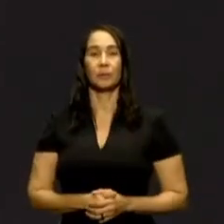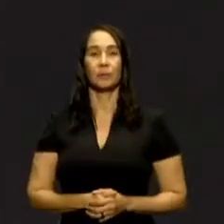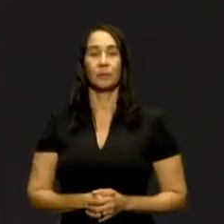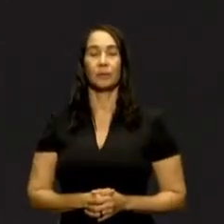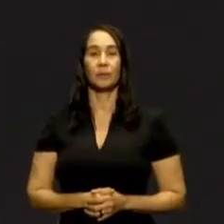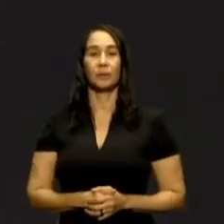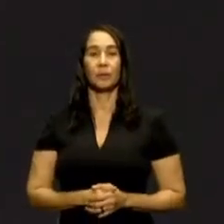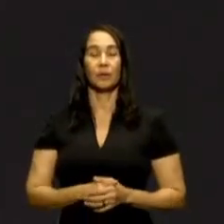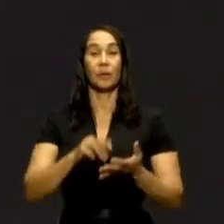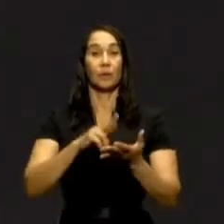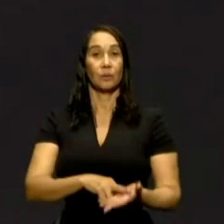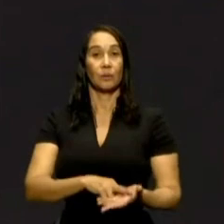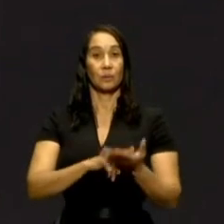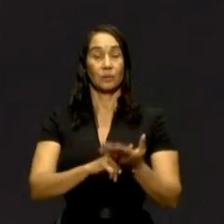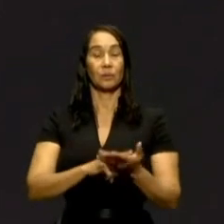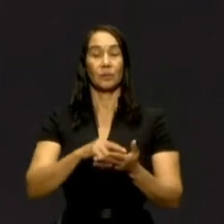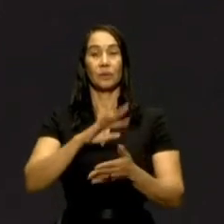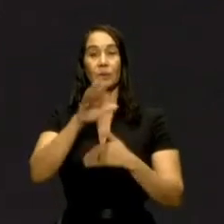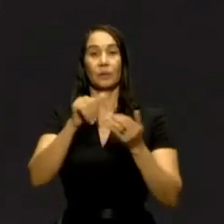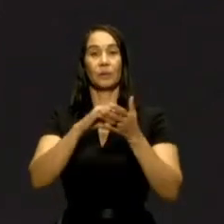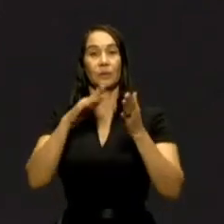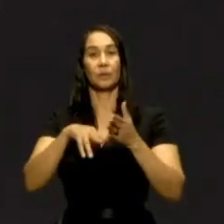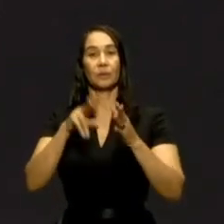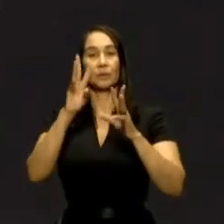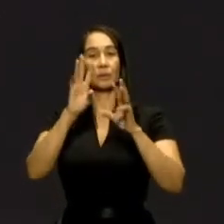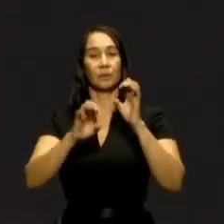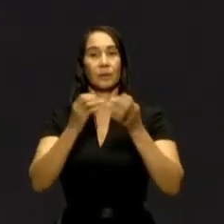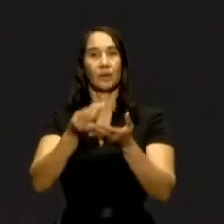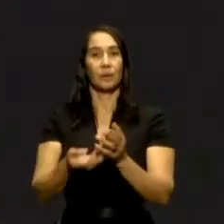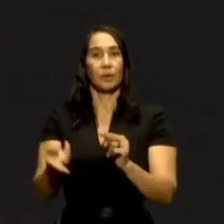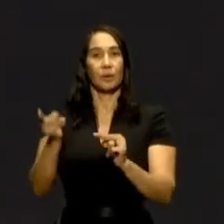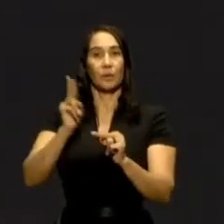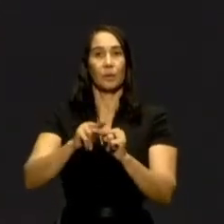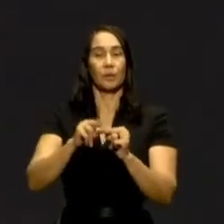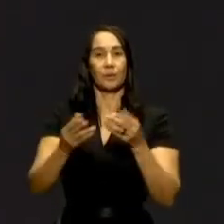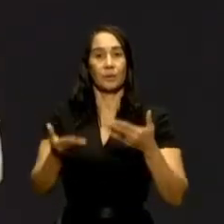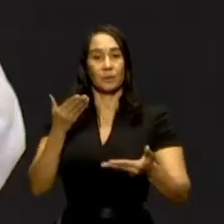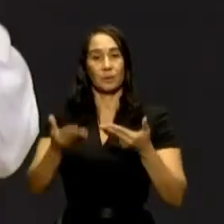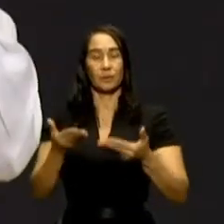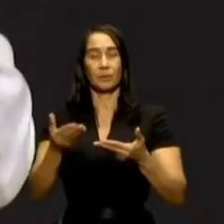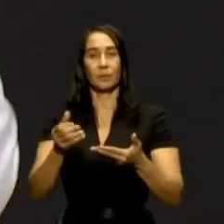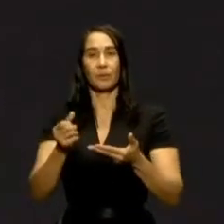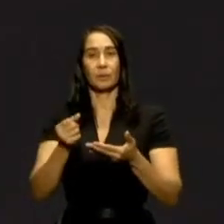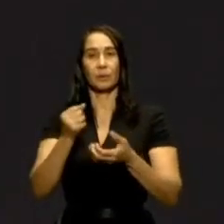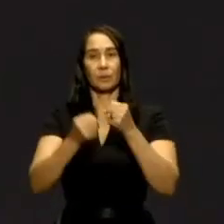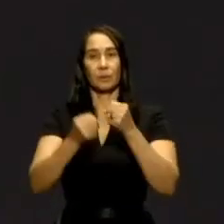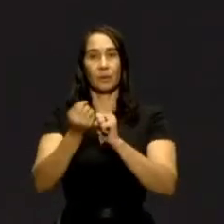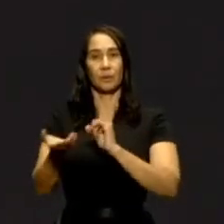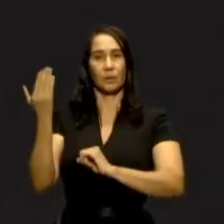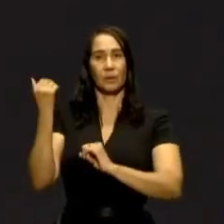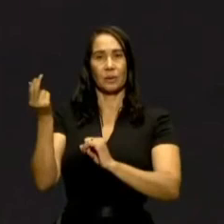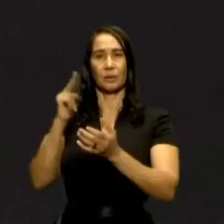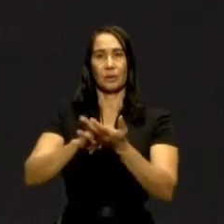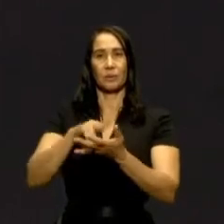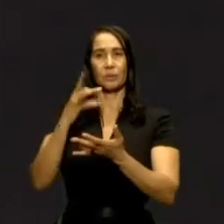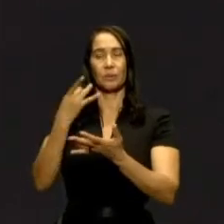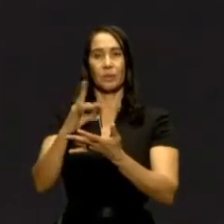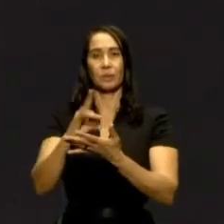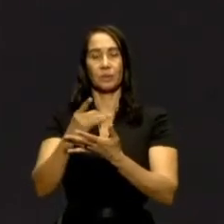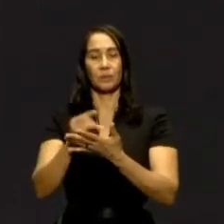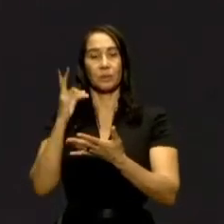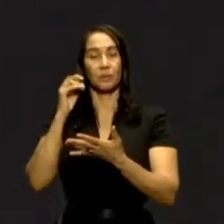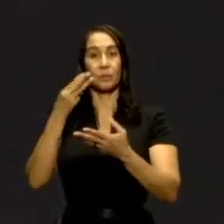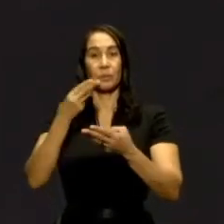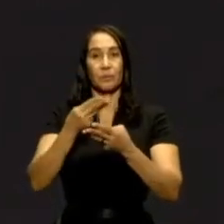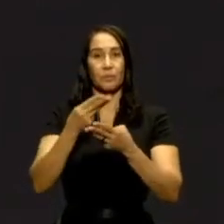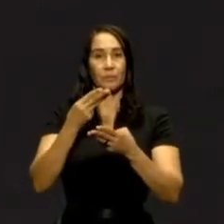Los resultados promedios de los estudiantes en las pruebas aumentaron en comparación al ciclo anterior del 2018, tanto en el área